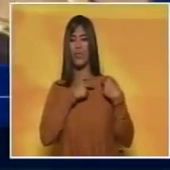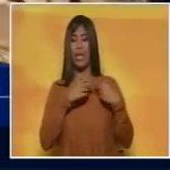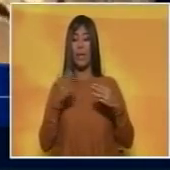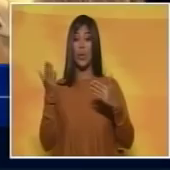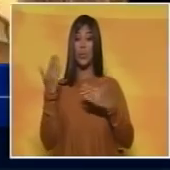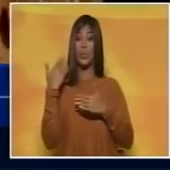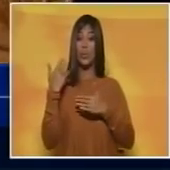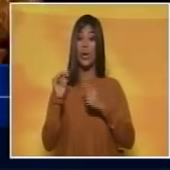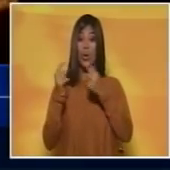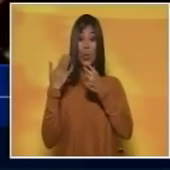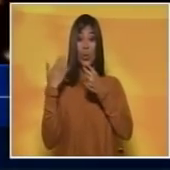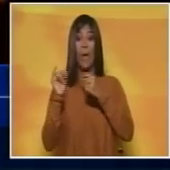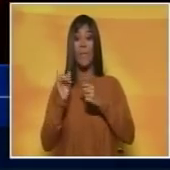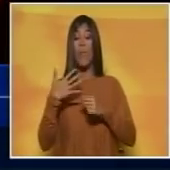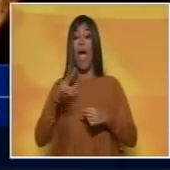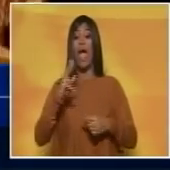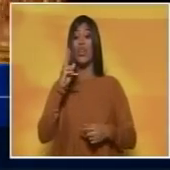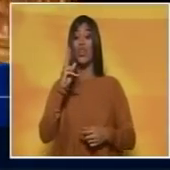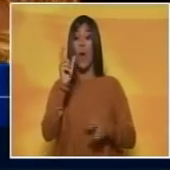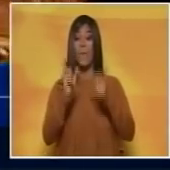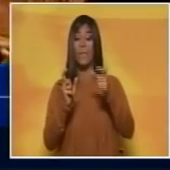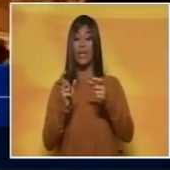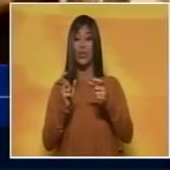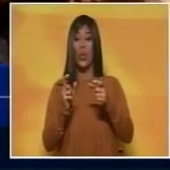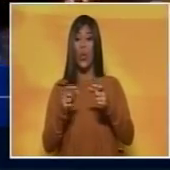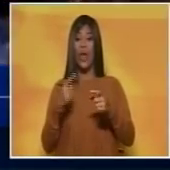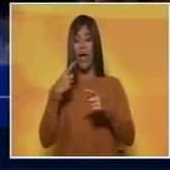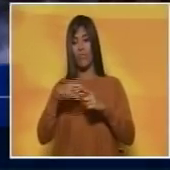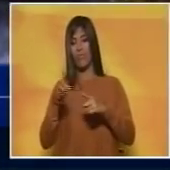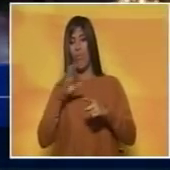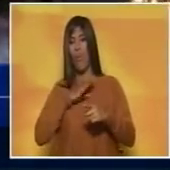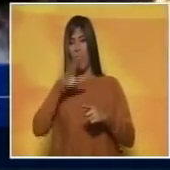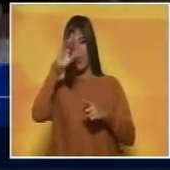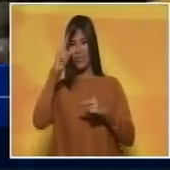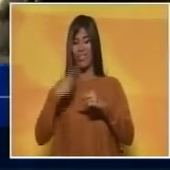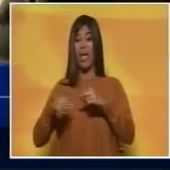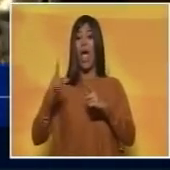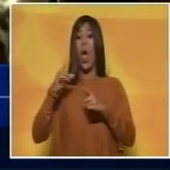informó que los fallecidos son 2 ciudadanos ingleses y un boliviano.